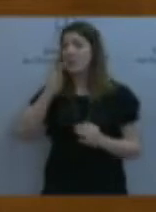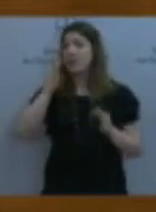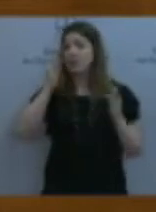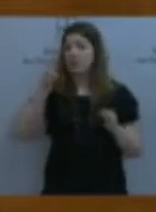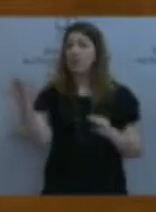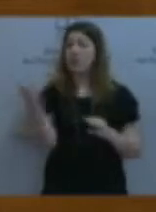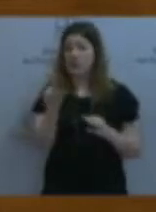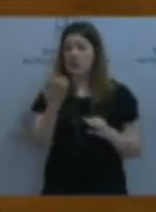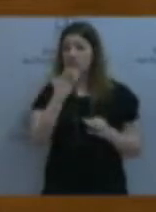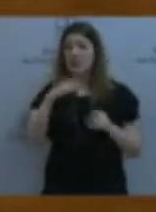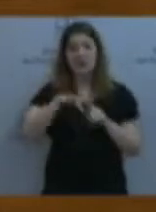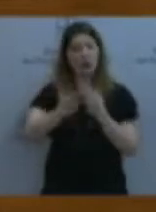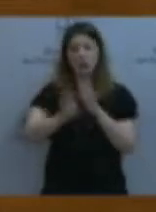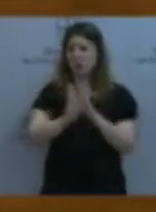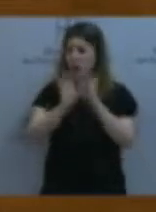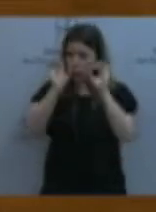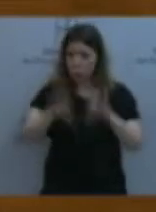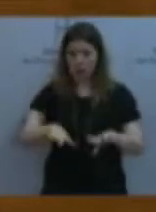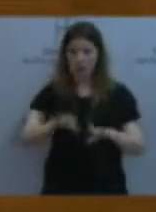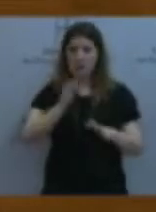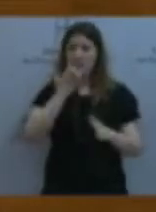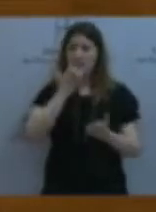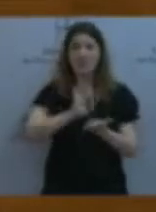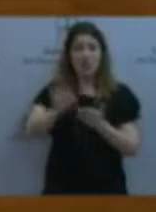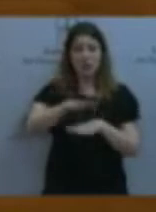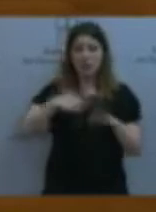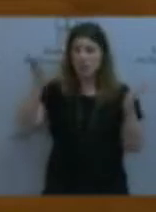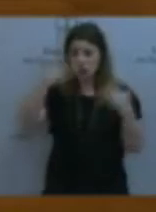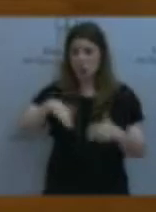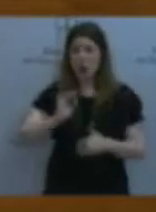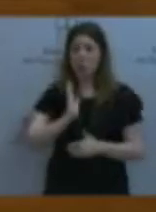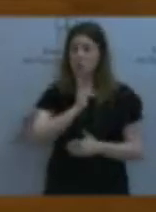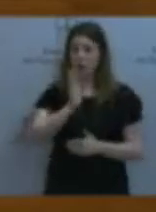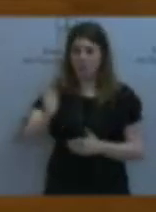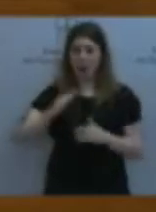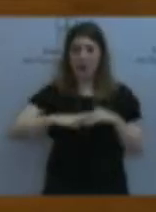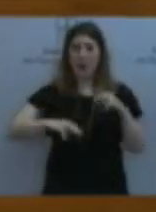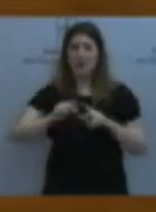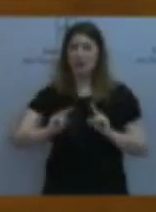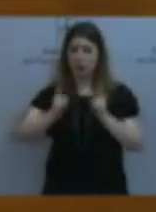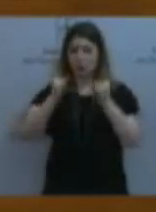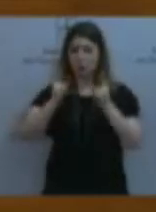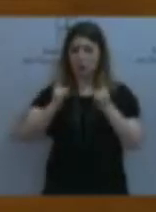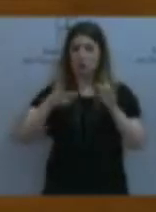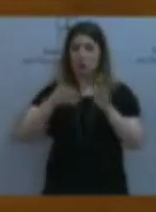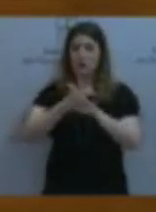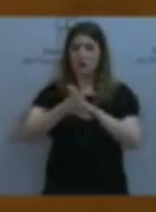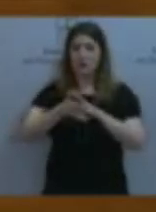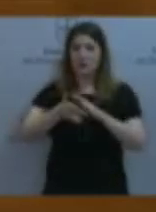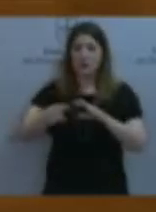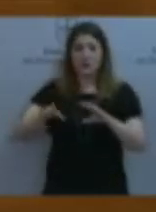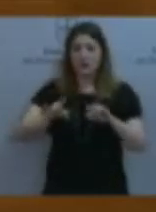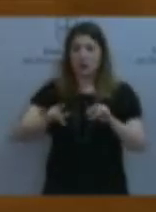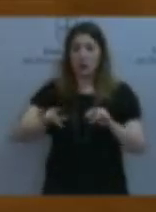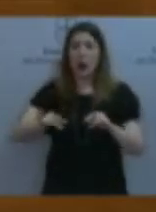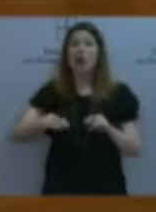servicios básicos y la destrucción de infraestructuras colapsarán este territorio. Gaza sigue oprimida por